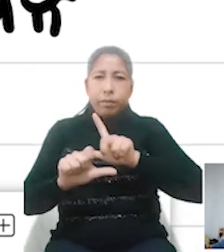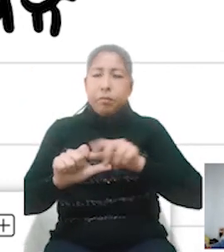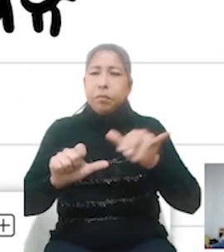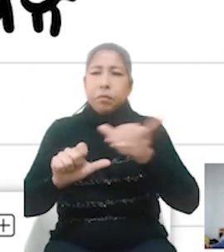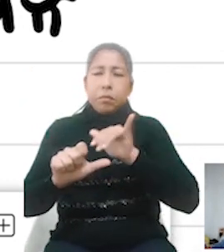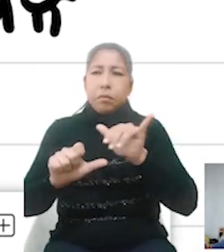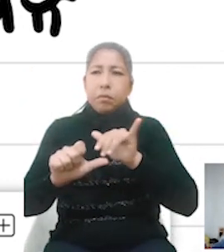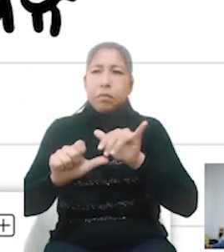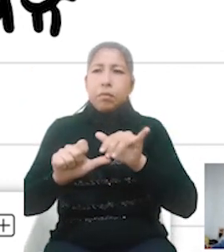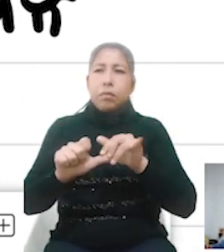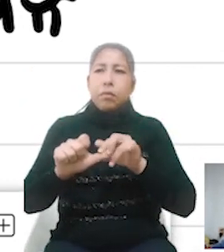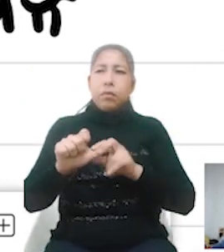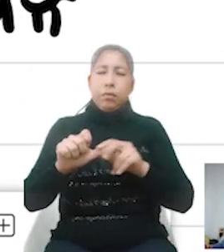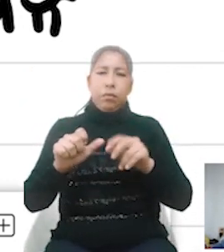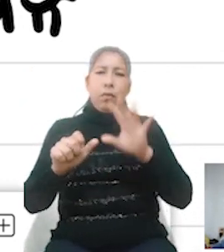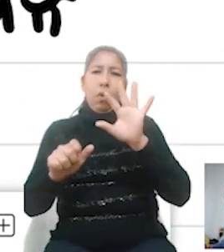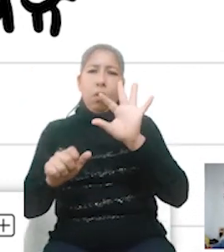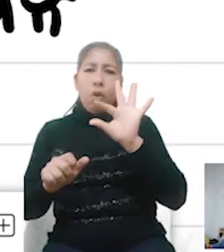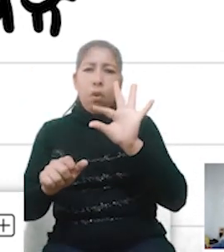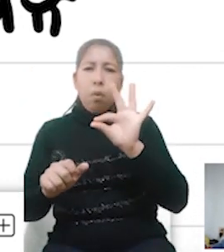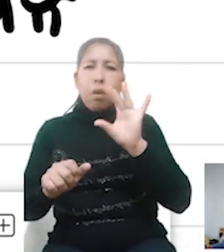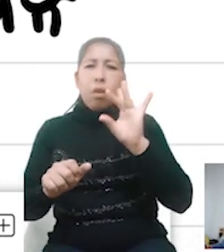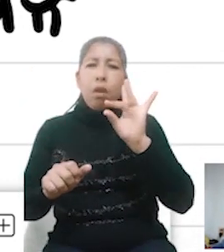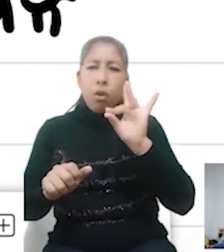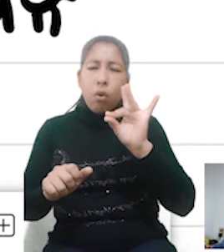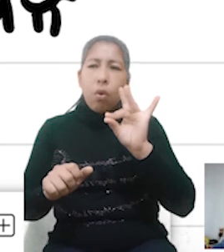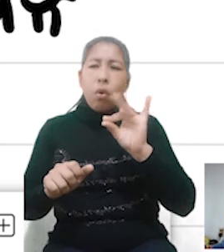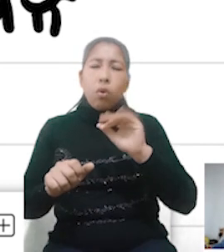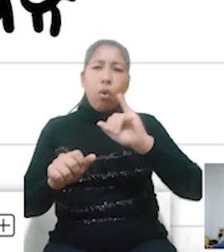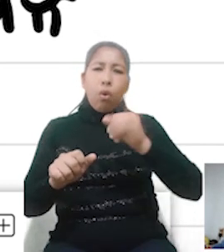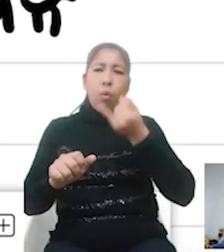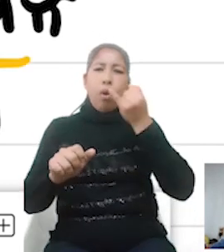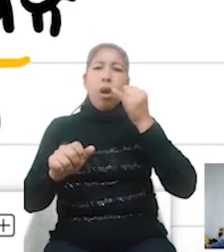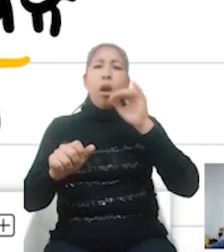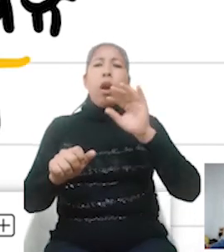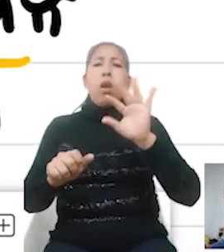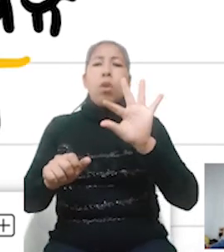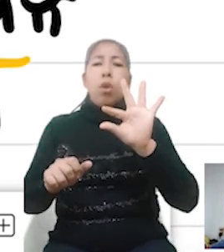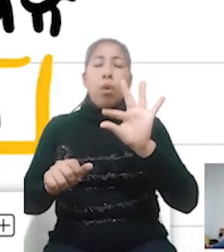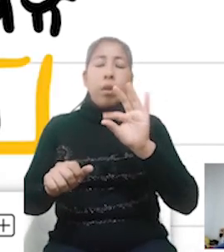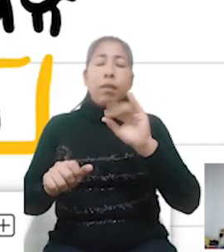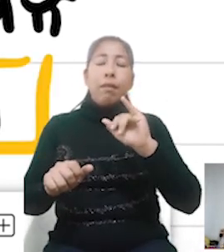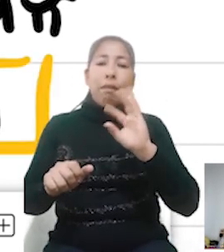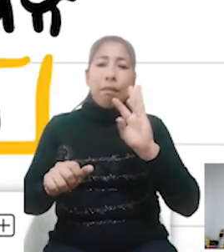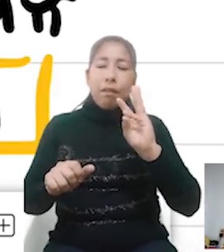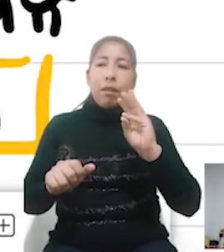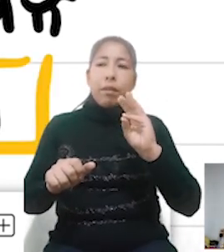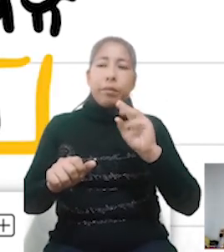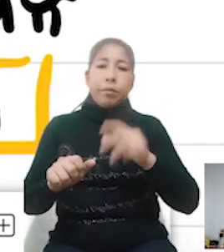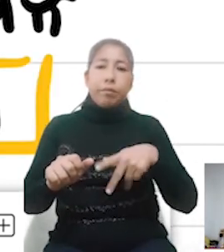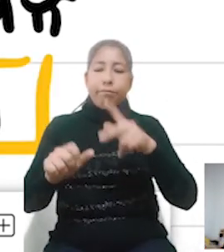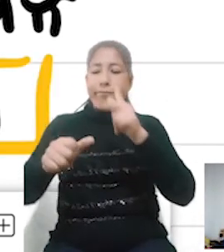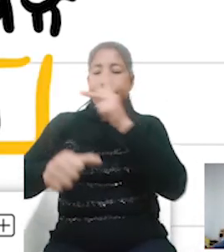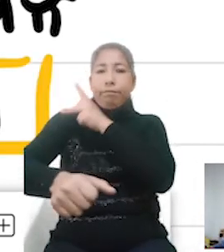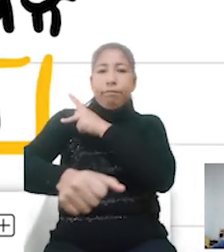98,96 y la unidad de distancia en la que se mide es el kilómetro. Hemos calculado la longitud del arco